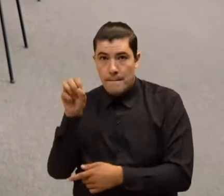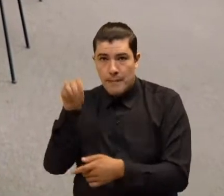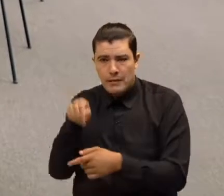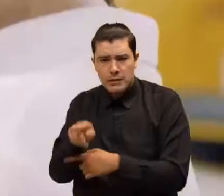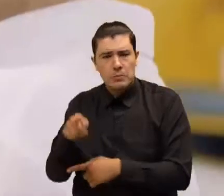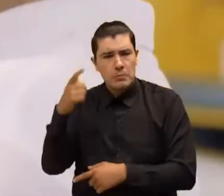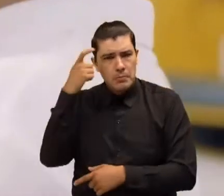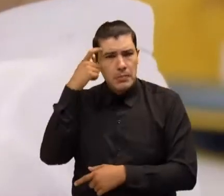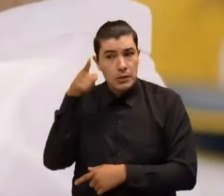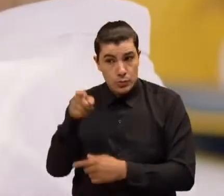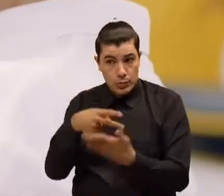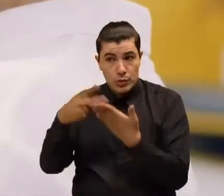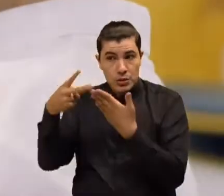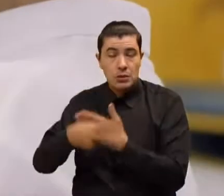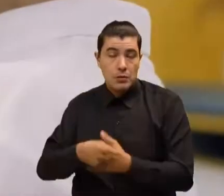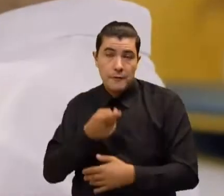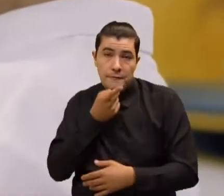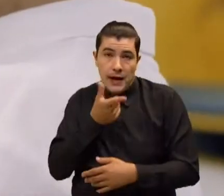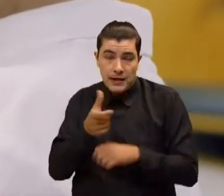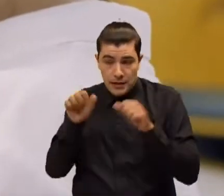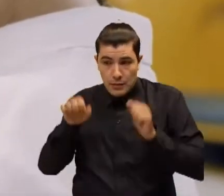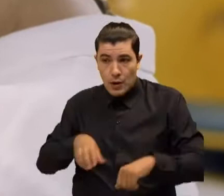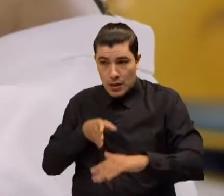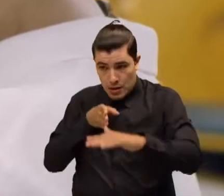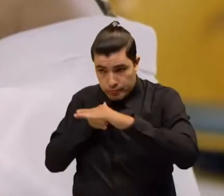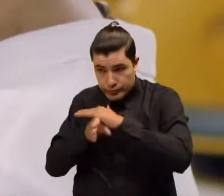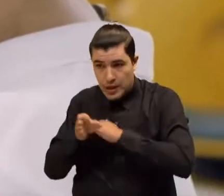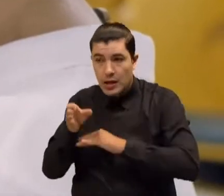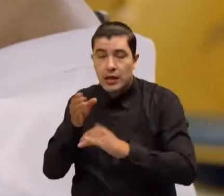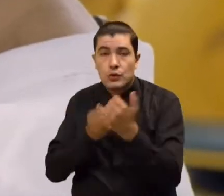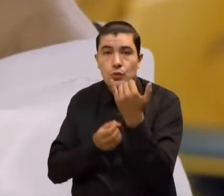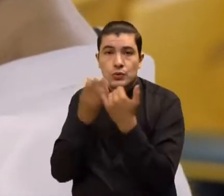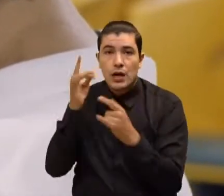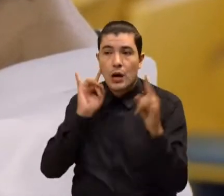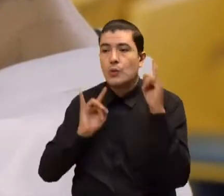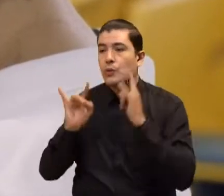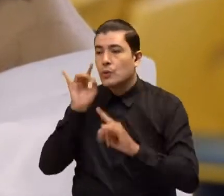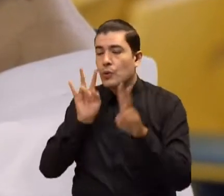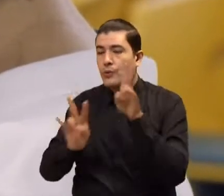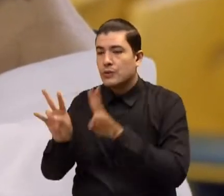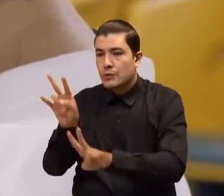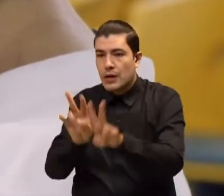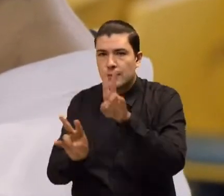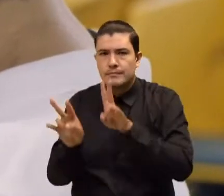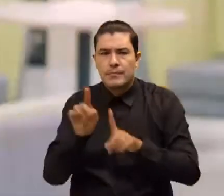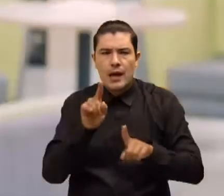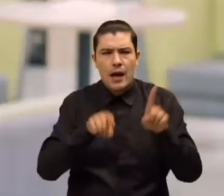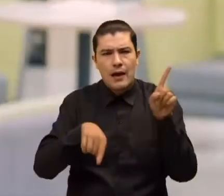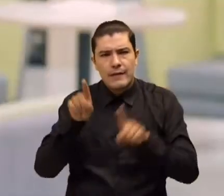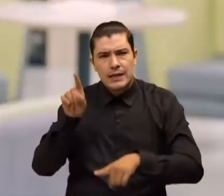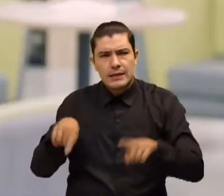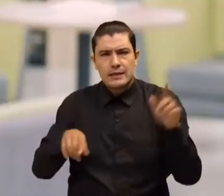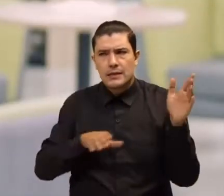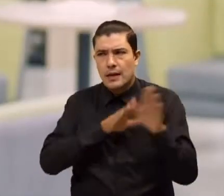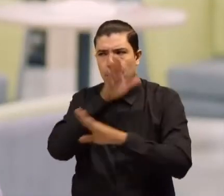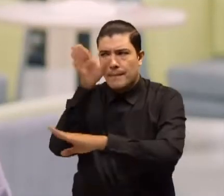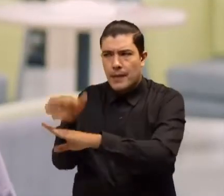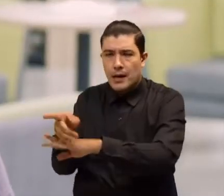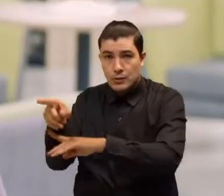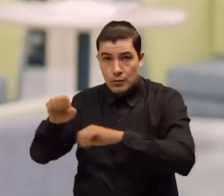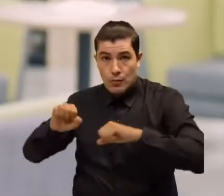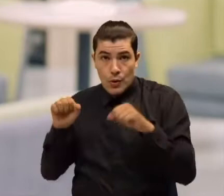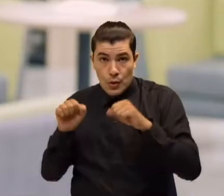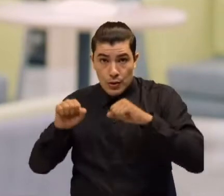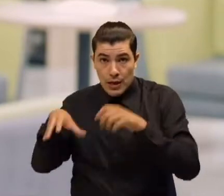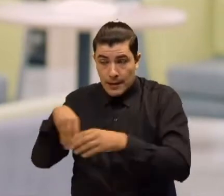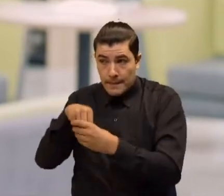iniciativas facilitan el acceso a la industria audiovisual a veces desplazarnos a bogotá durar una semana en bogotá en la en